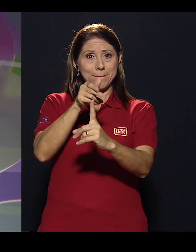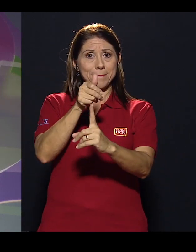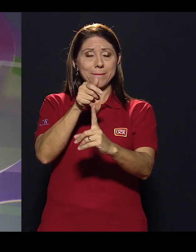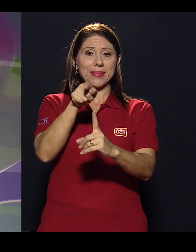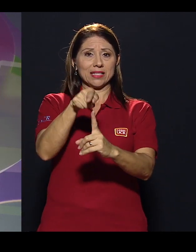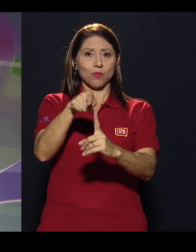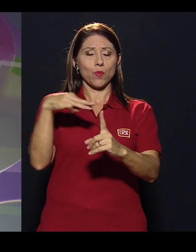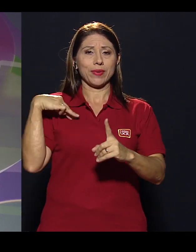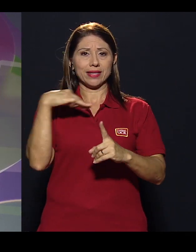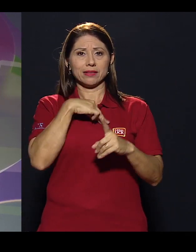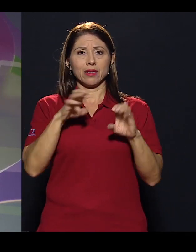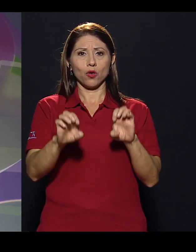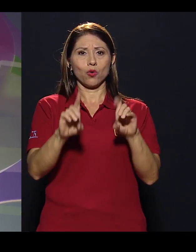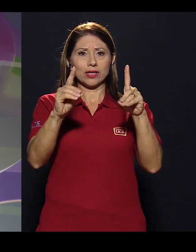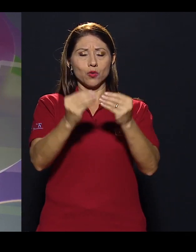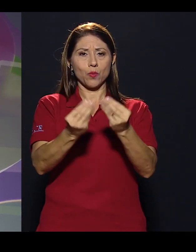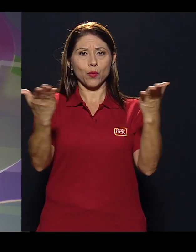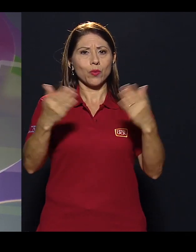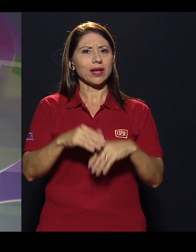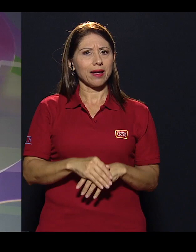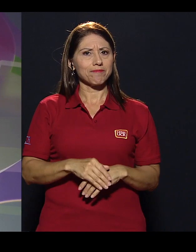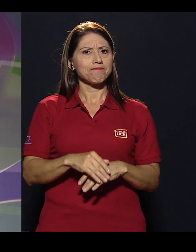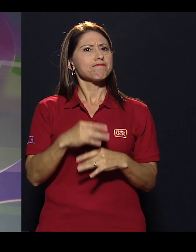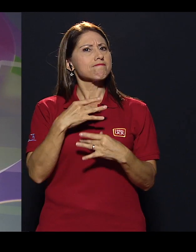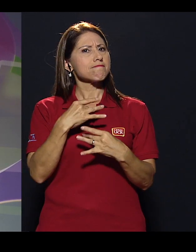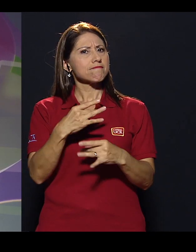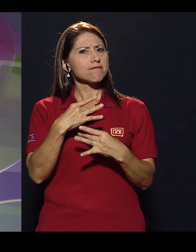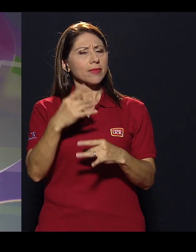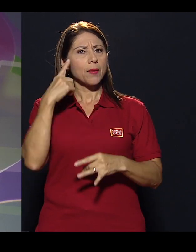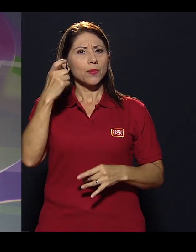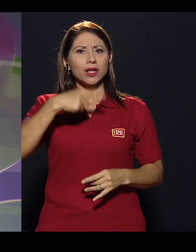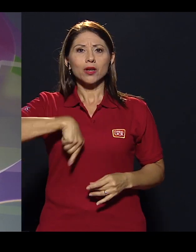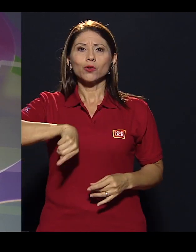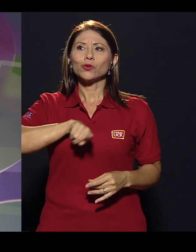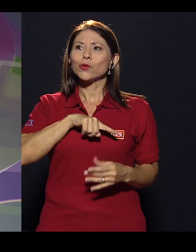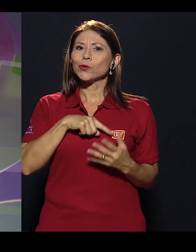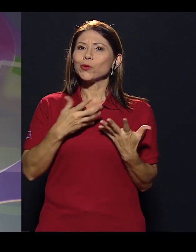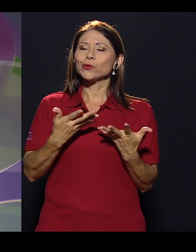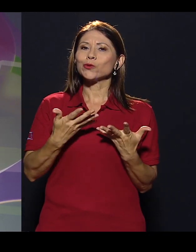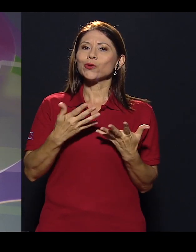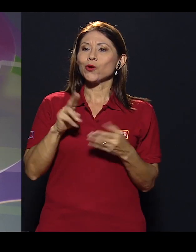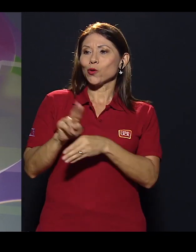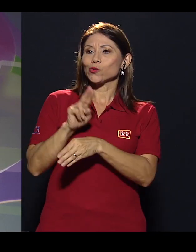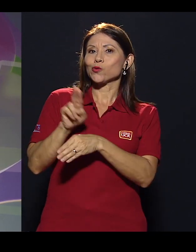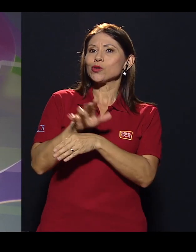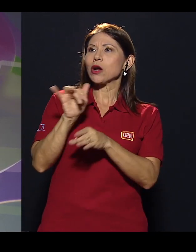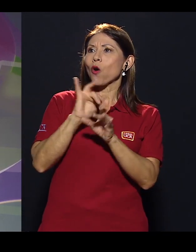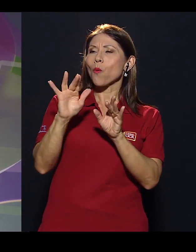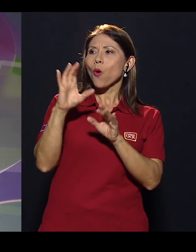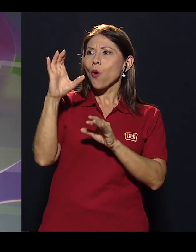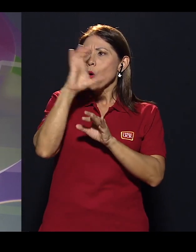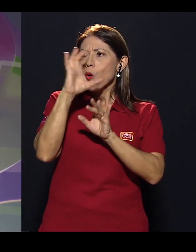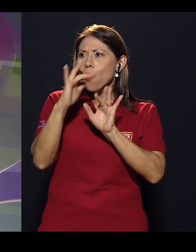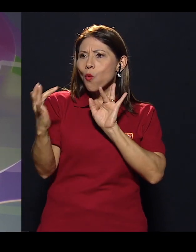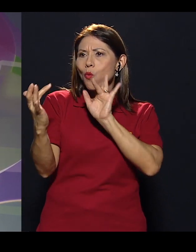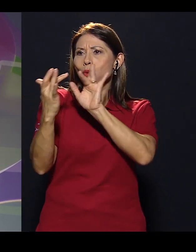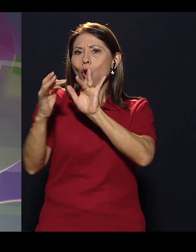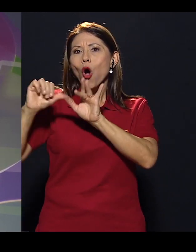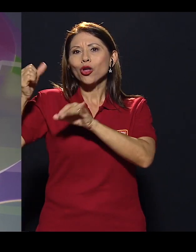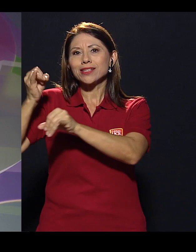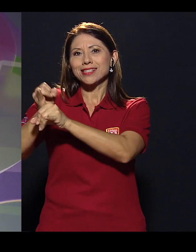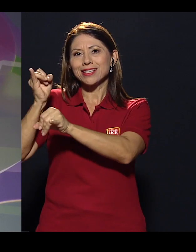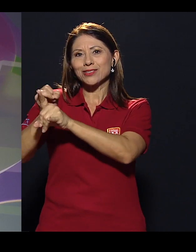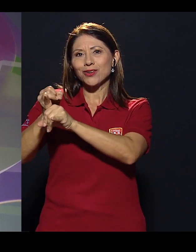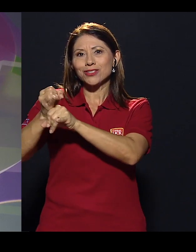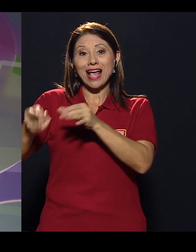de Educación Pública. Y es muy curioso porque incluso somos como más referencia para otras instituciones que